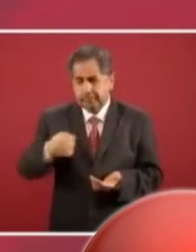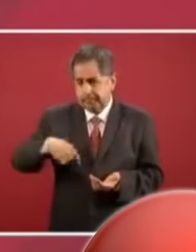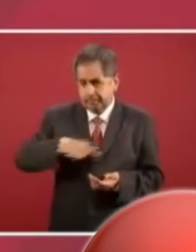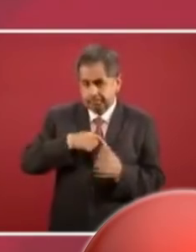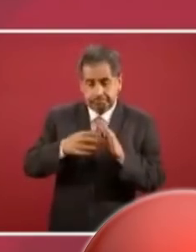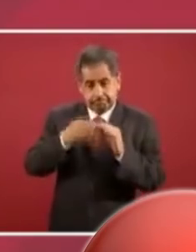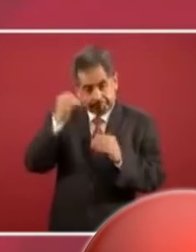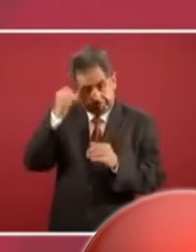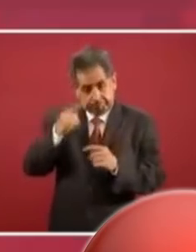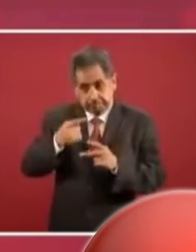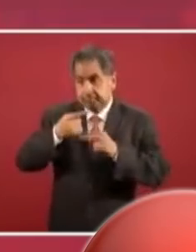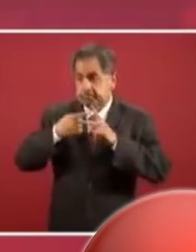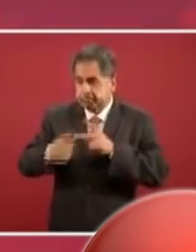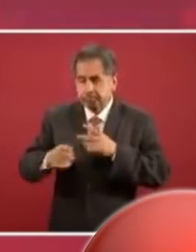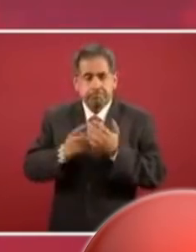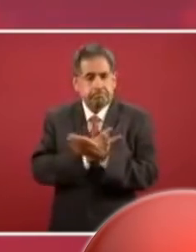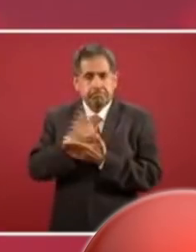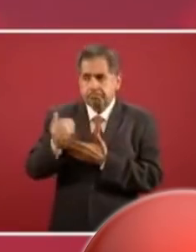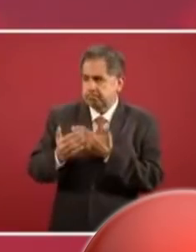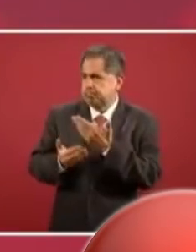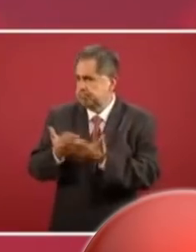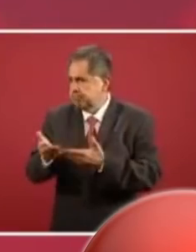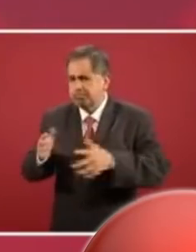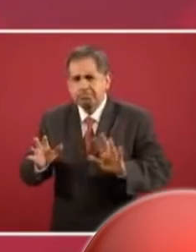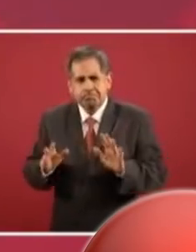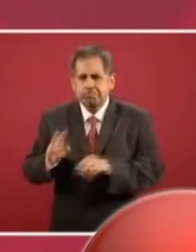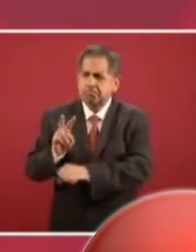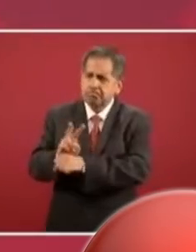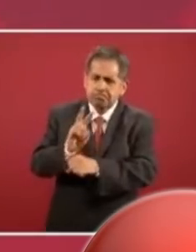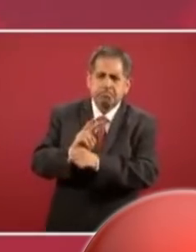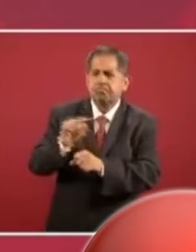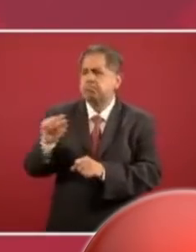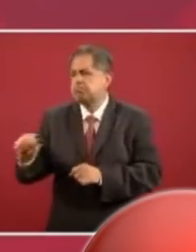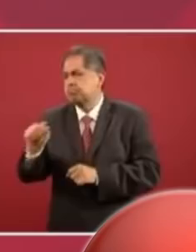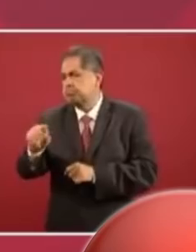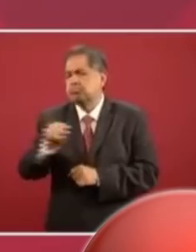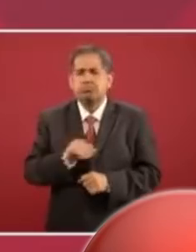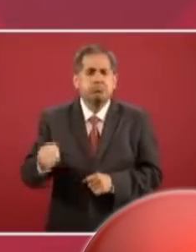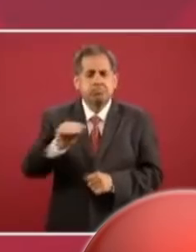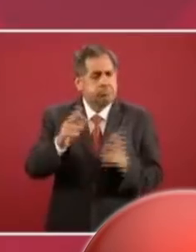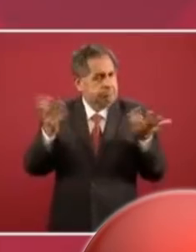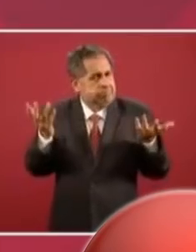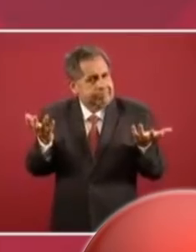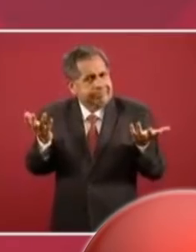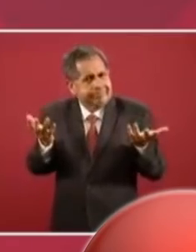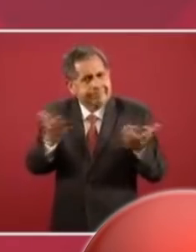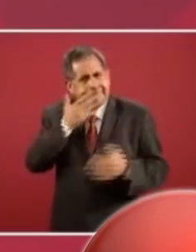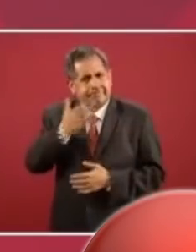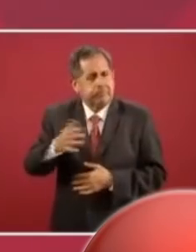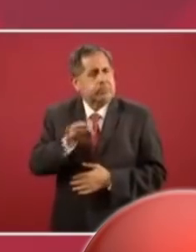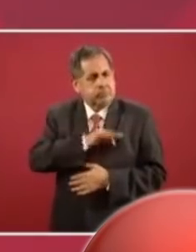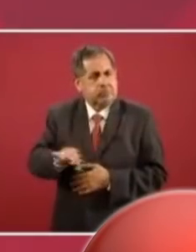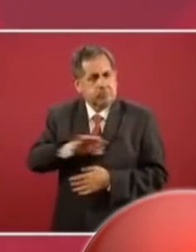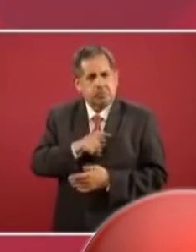hemos iniciado proyectos, supervisado proyectos de construcción. O sea, se